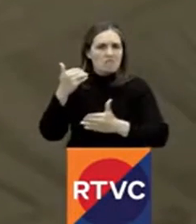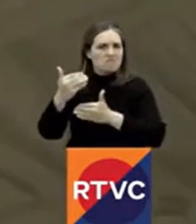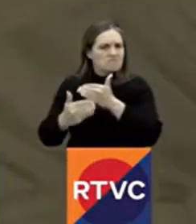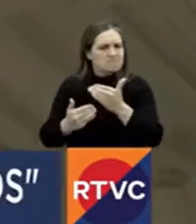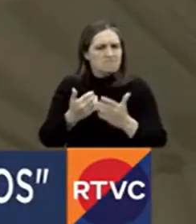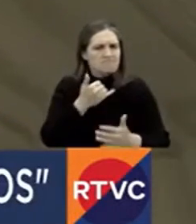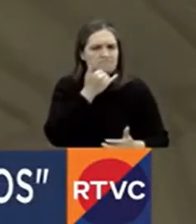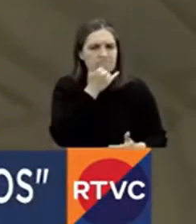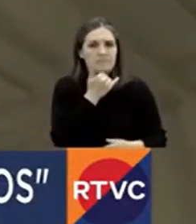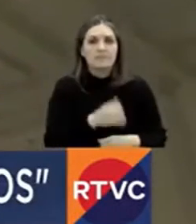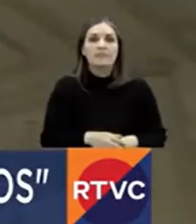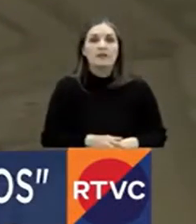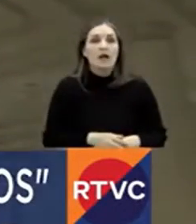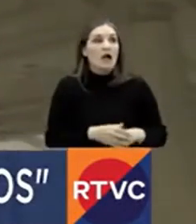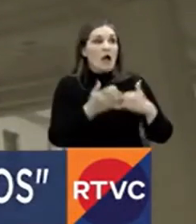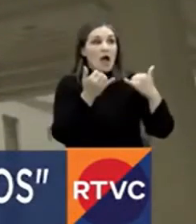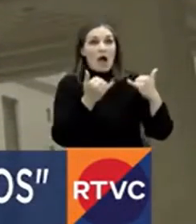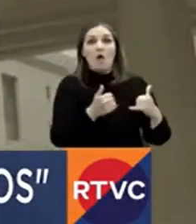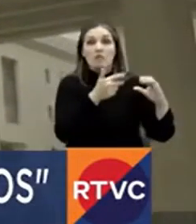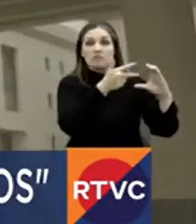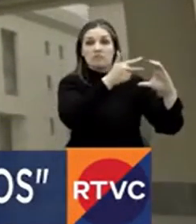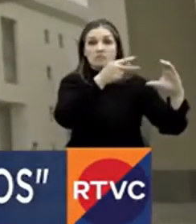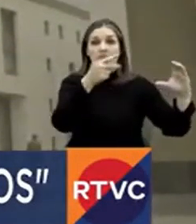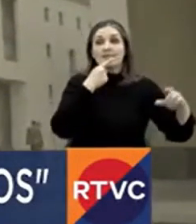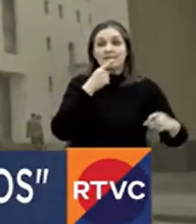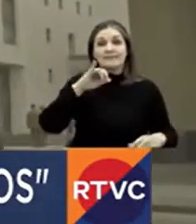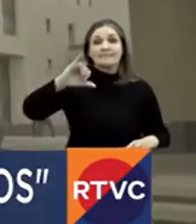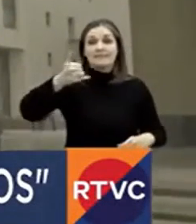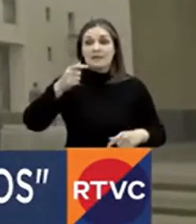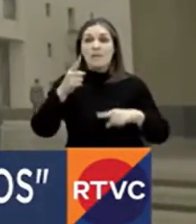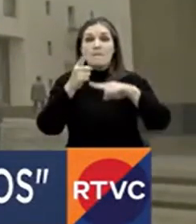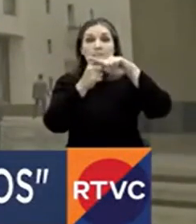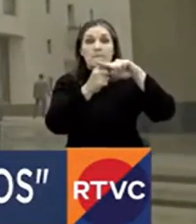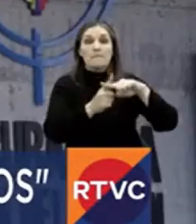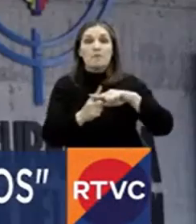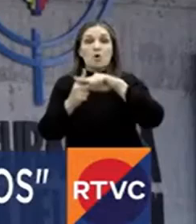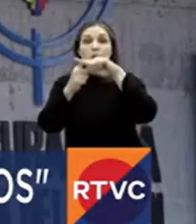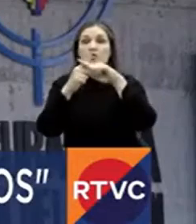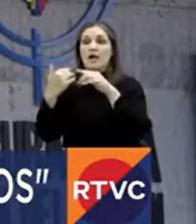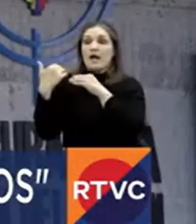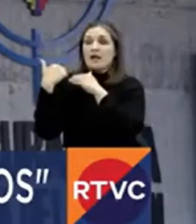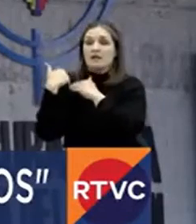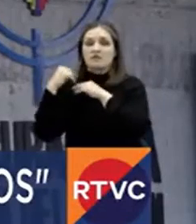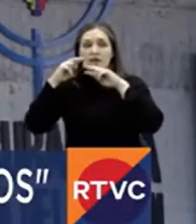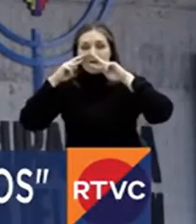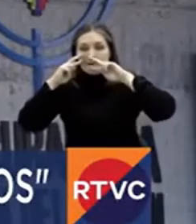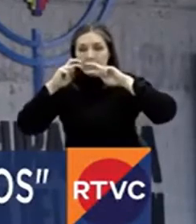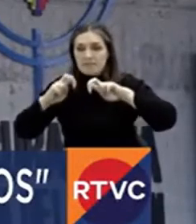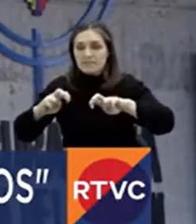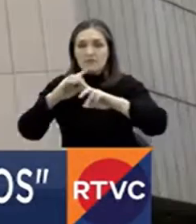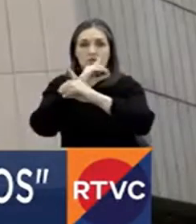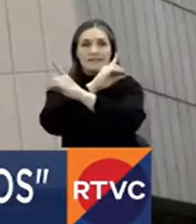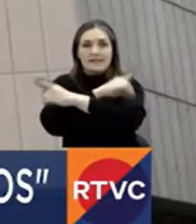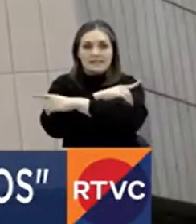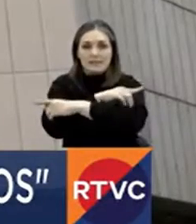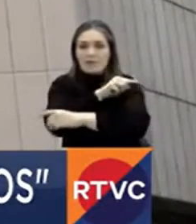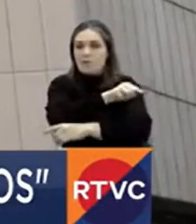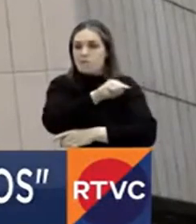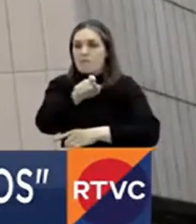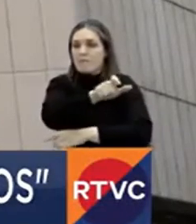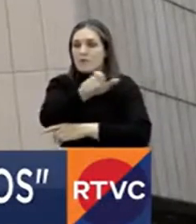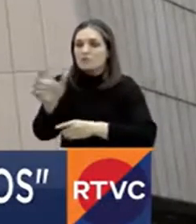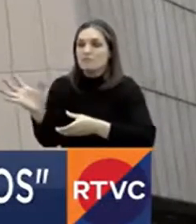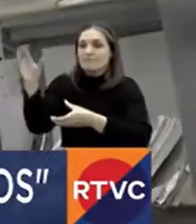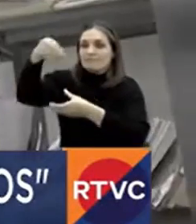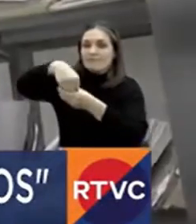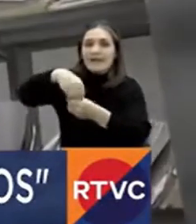La Corte ratificó que la Procuraduría es la entidad competente para sancionar e investigar disciplinariamente a todo tipo de funcionarios, incluidos los